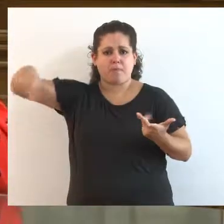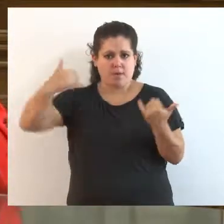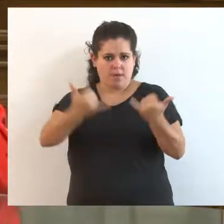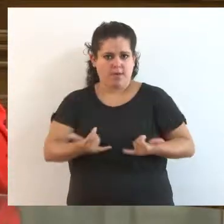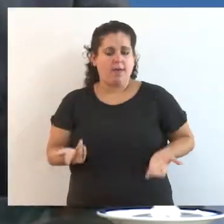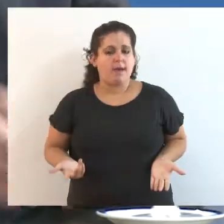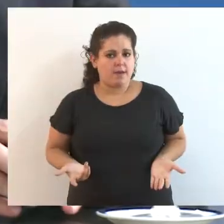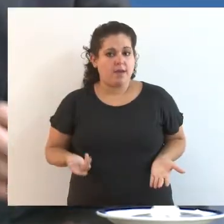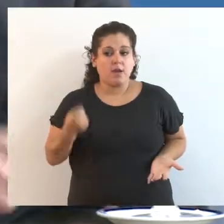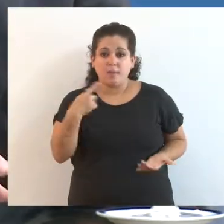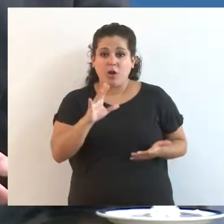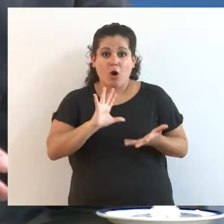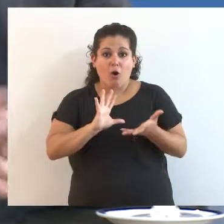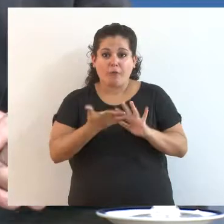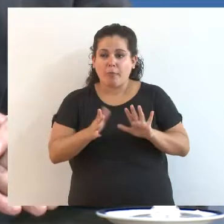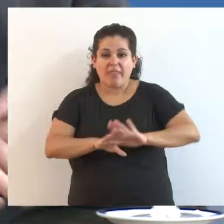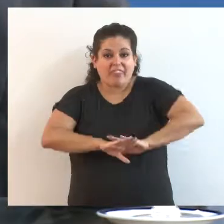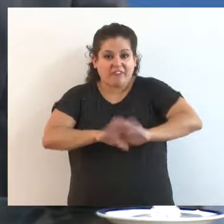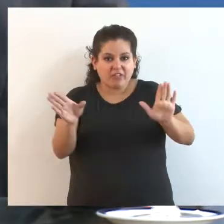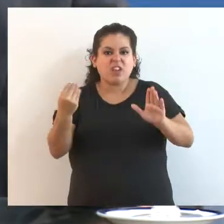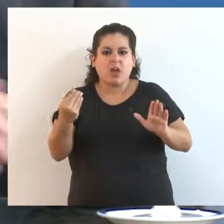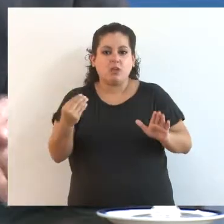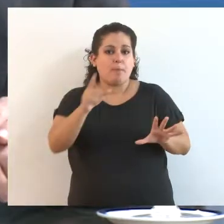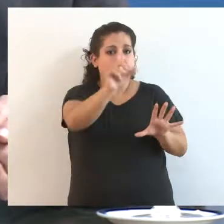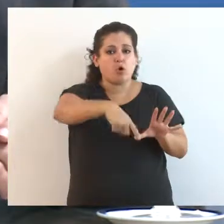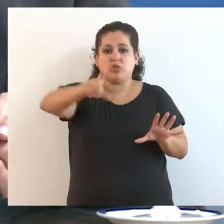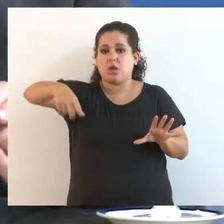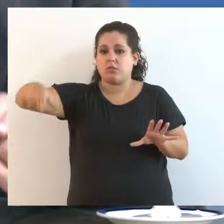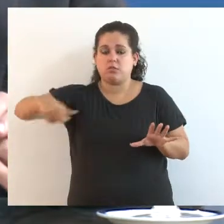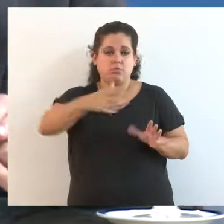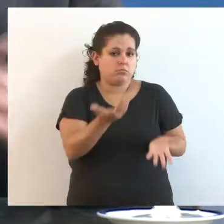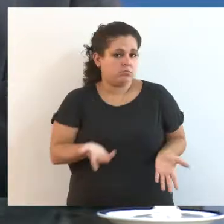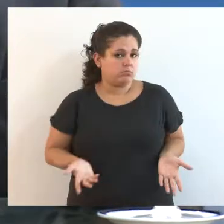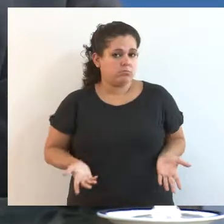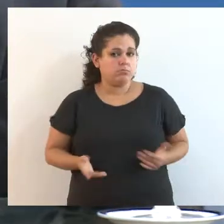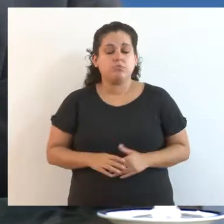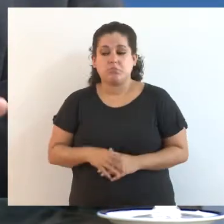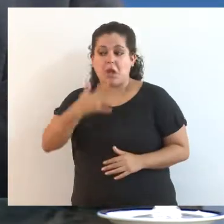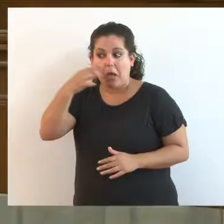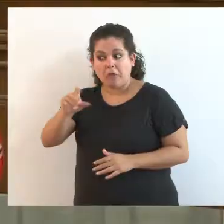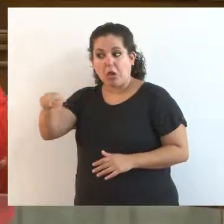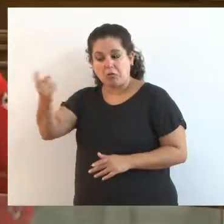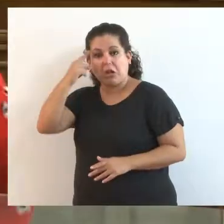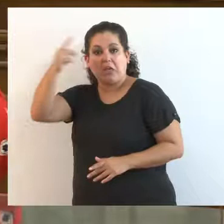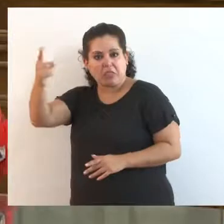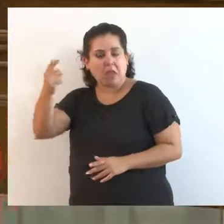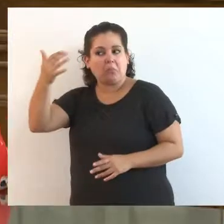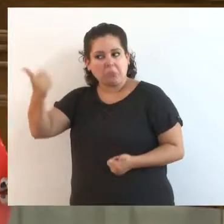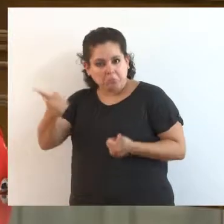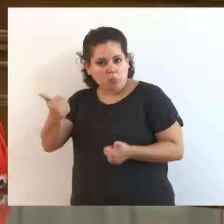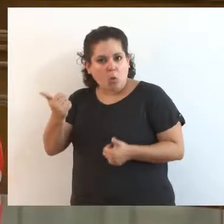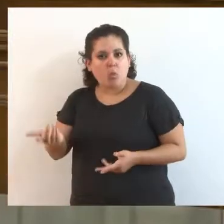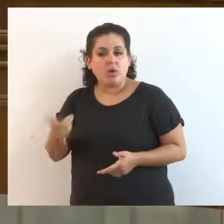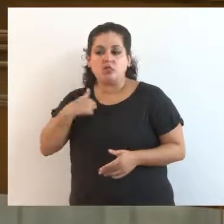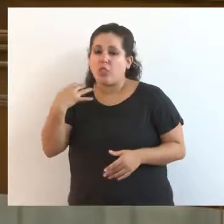mundo, ¿no? Es decir, bueno, una forma de romper con esto es postnet en todos lados. Bueno, otra idea más